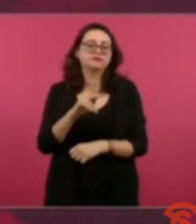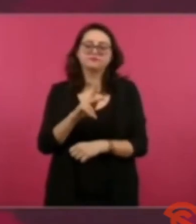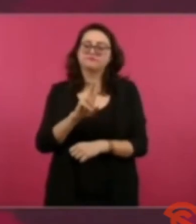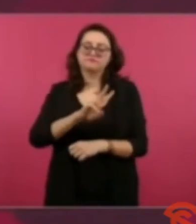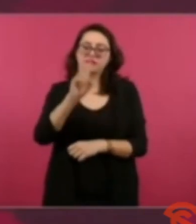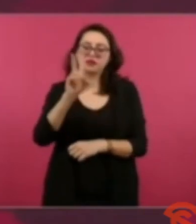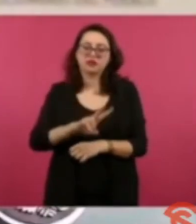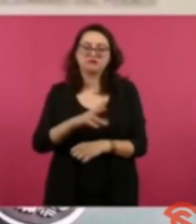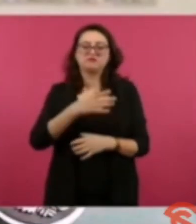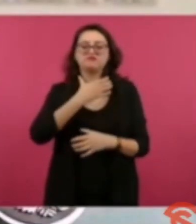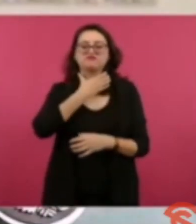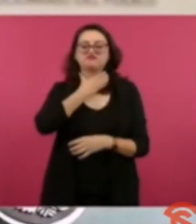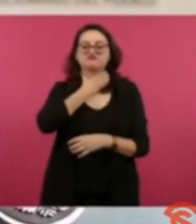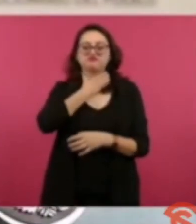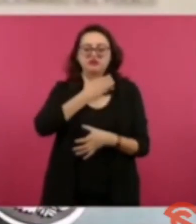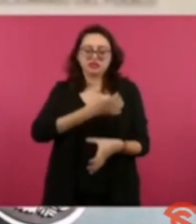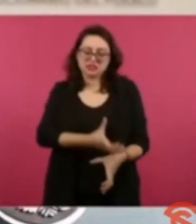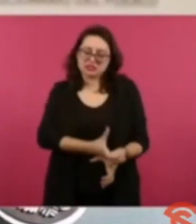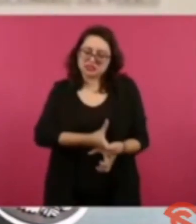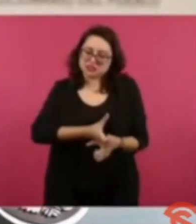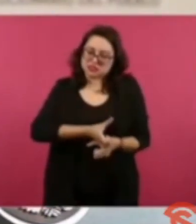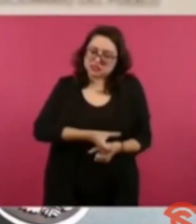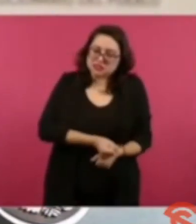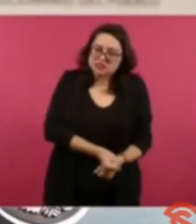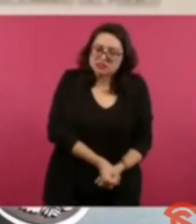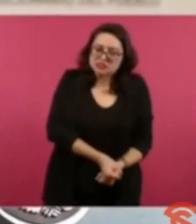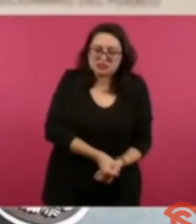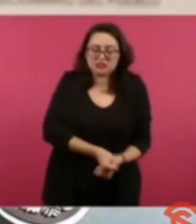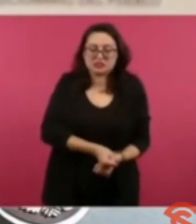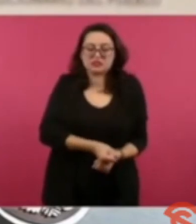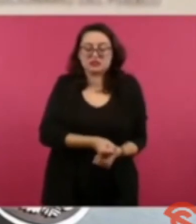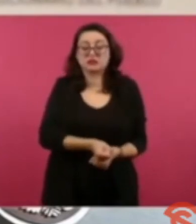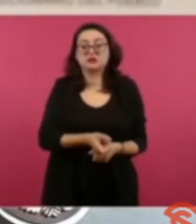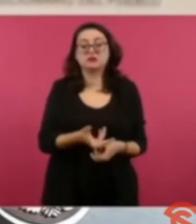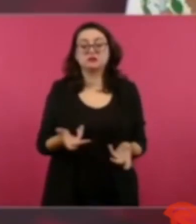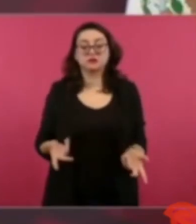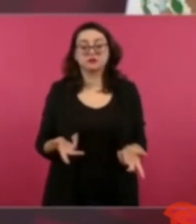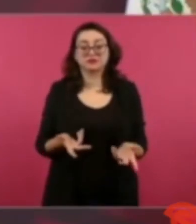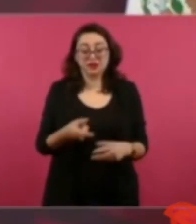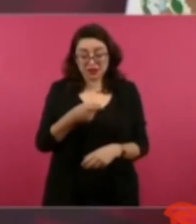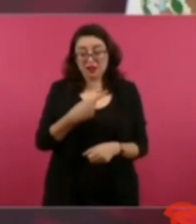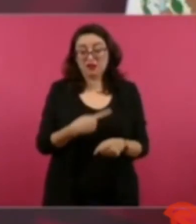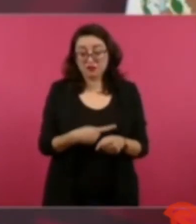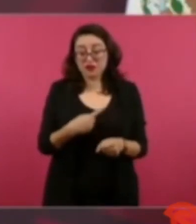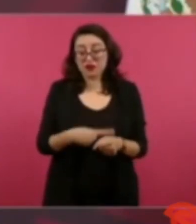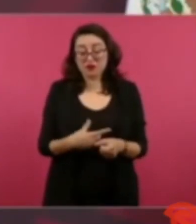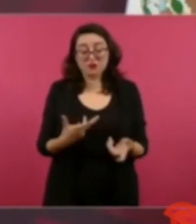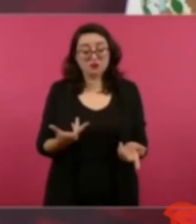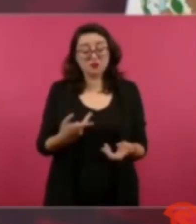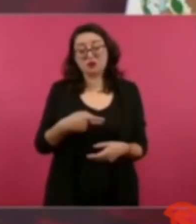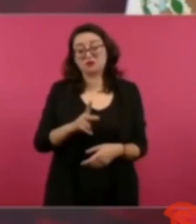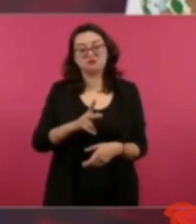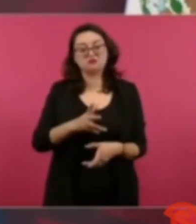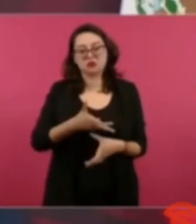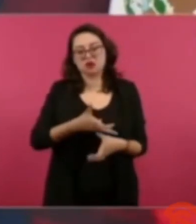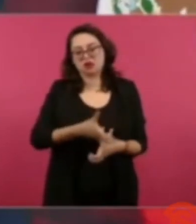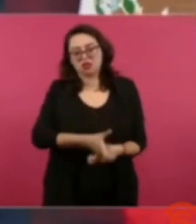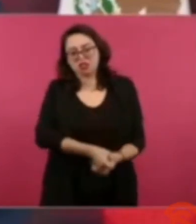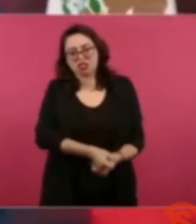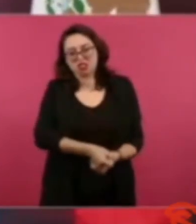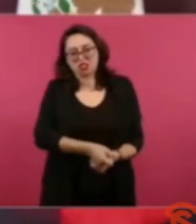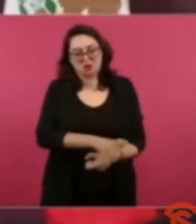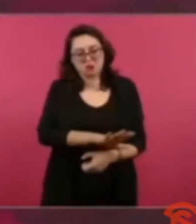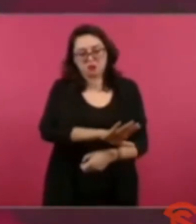cárcel antes de salir, ya grande, enfermo. Entonces, cuando lo